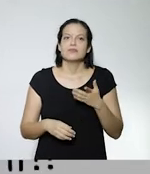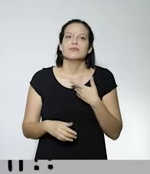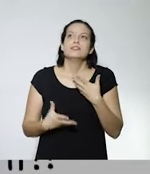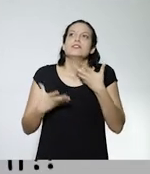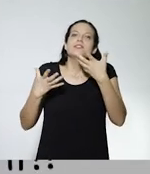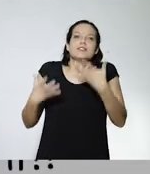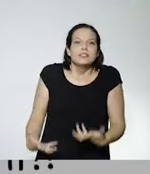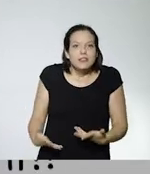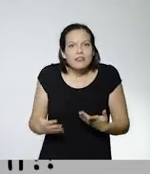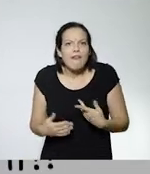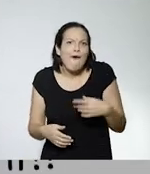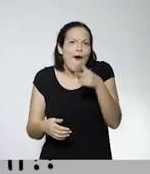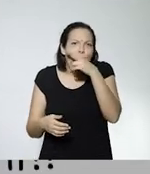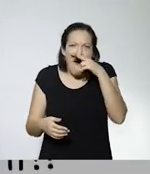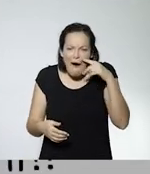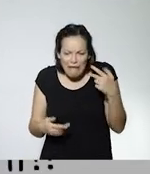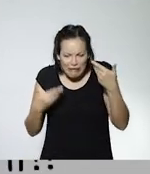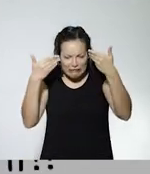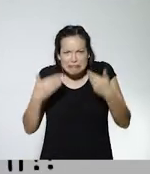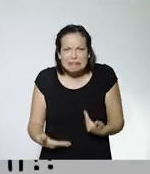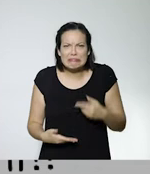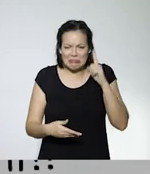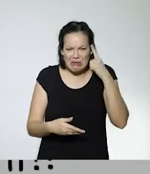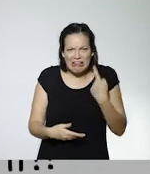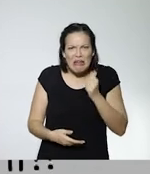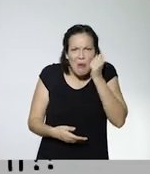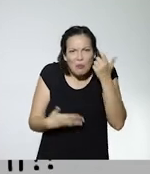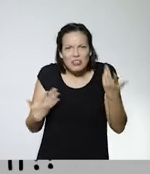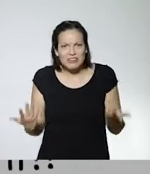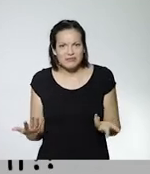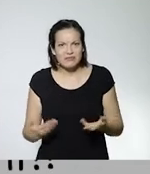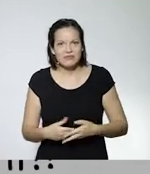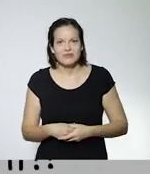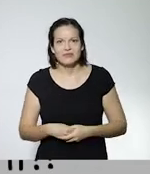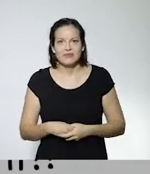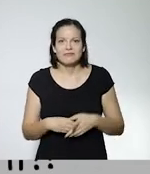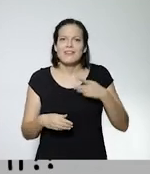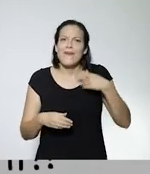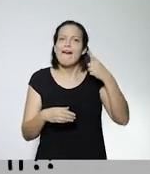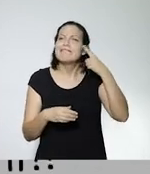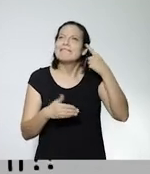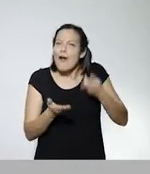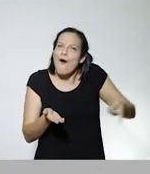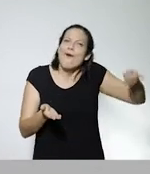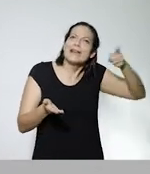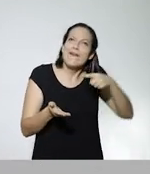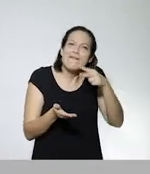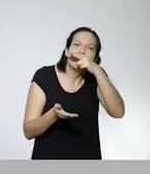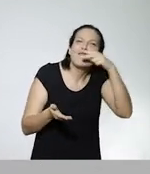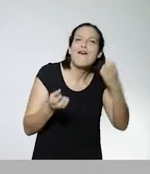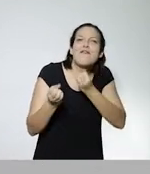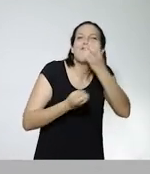¡Estoy harto de tener este olor triste y aburrido! ¡Quiero volver a oler